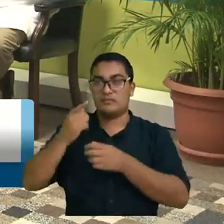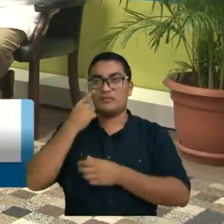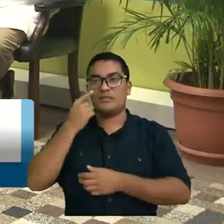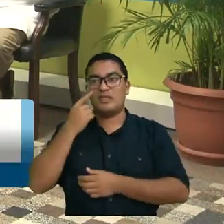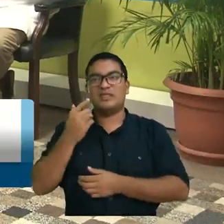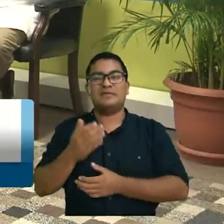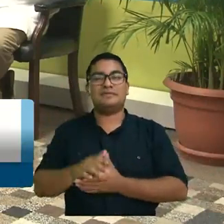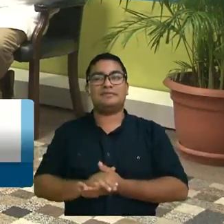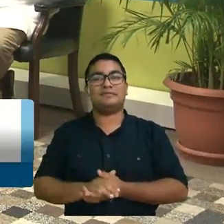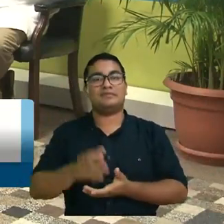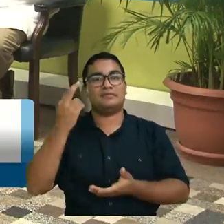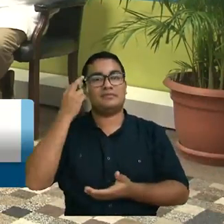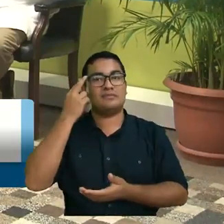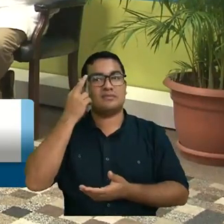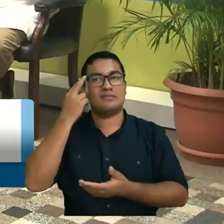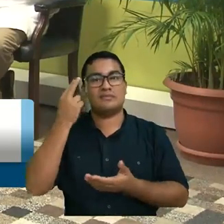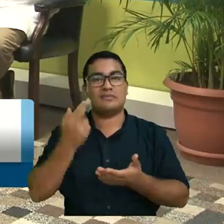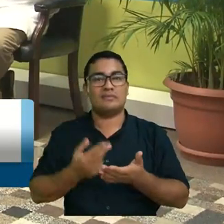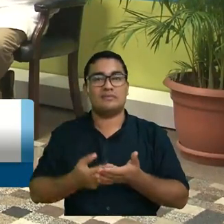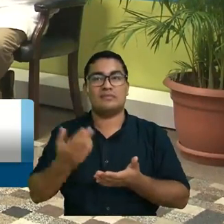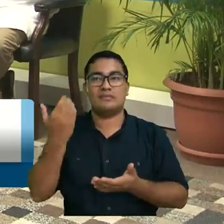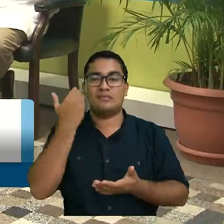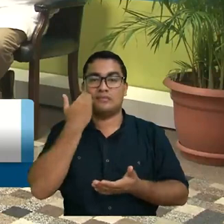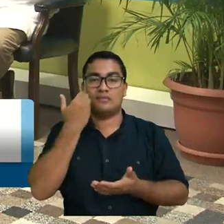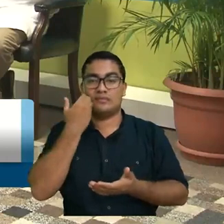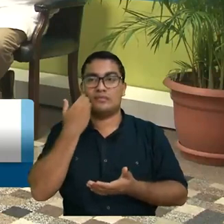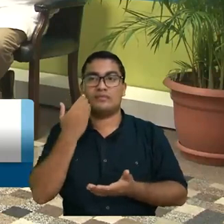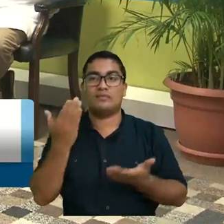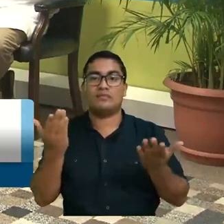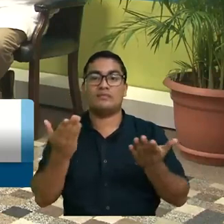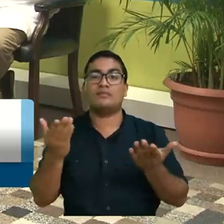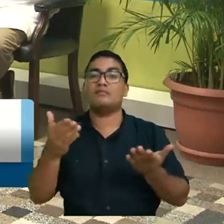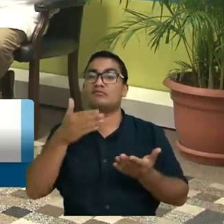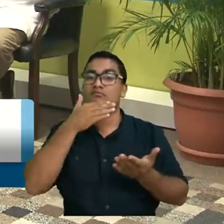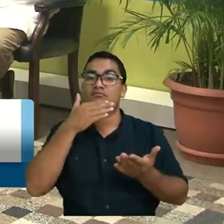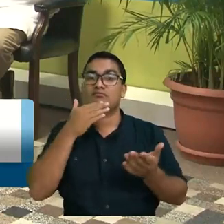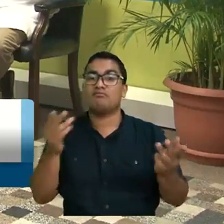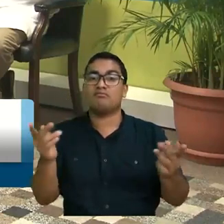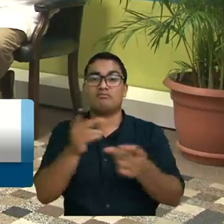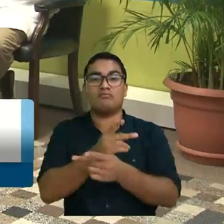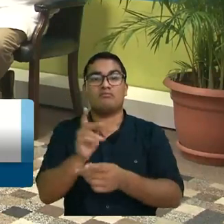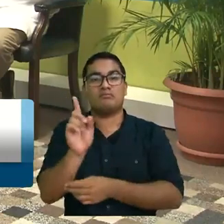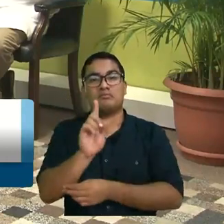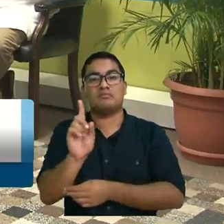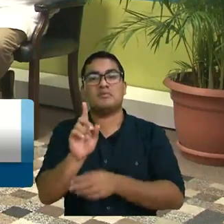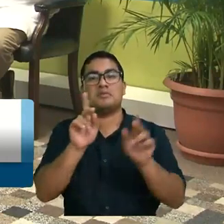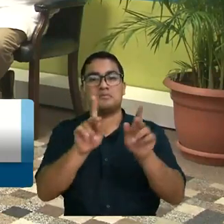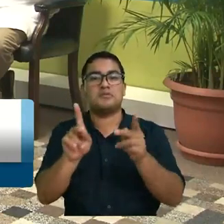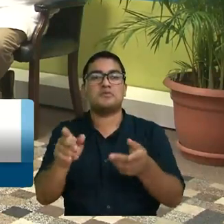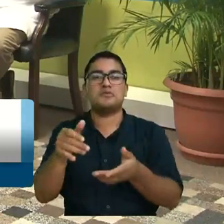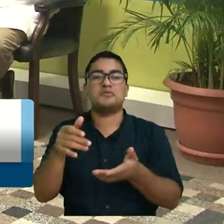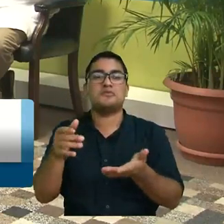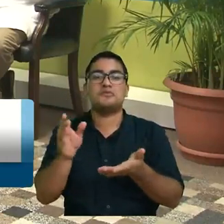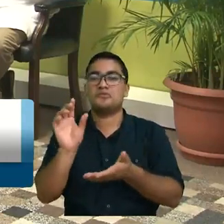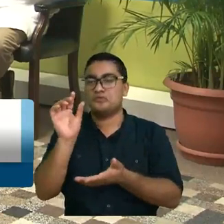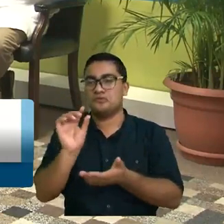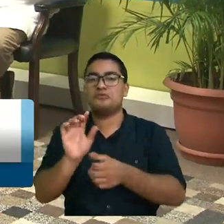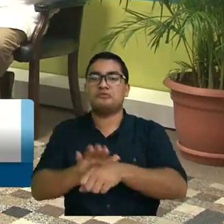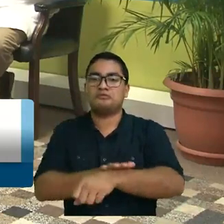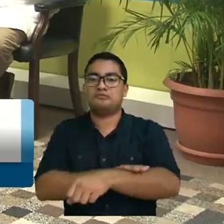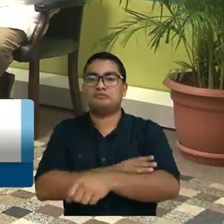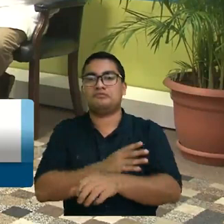enfermedad no es, la evolución no es tan grave. Las personas tienen síntomas leves, la mayoría de las personas